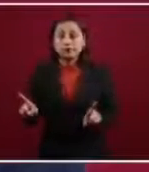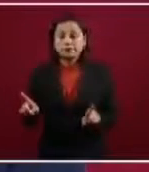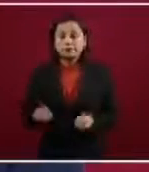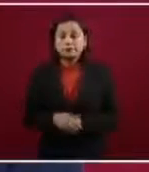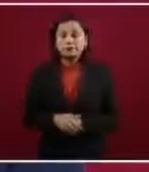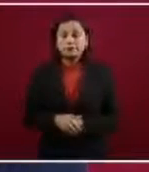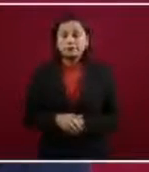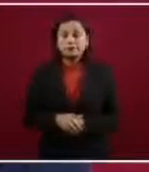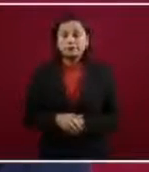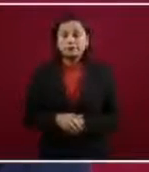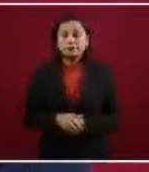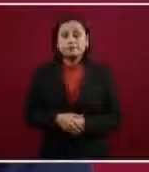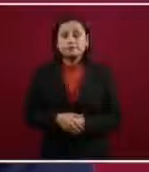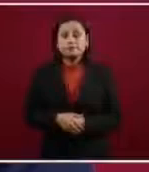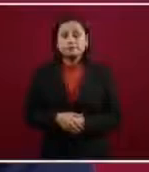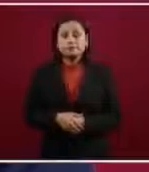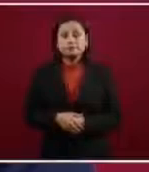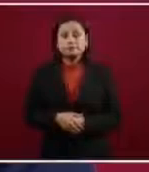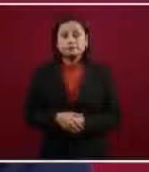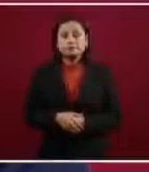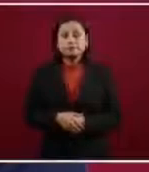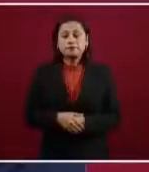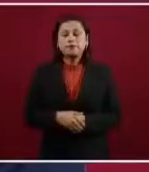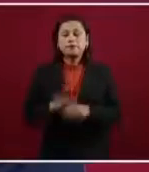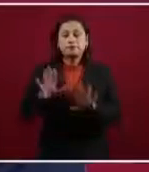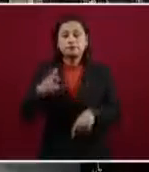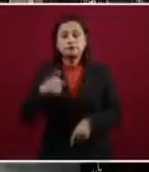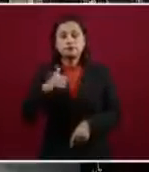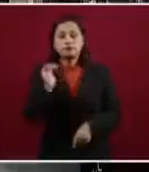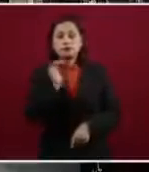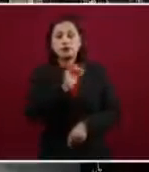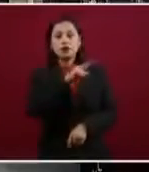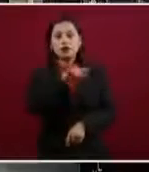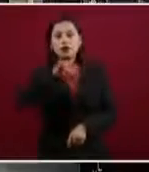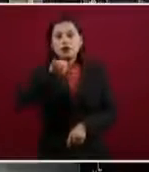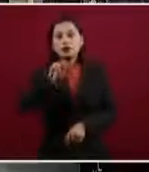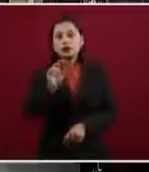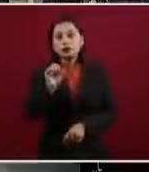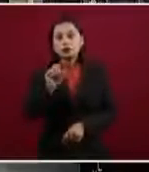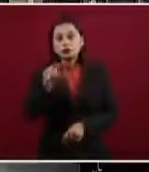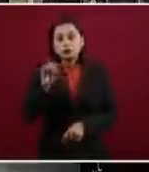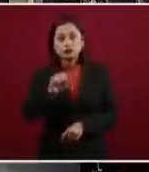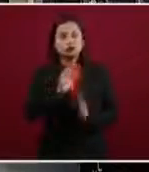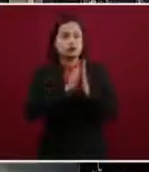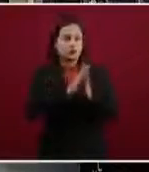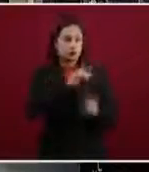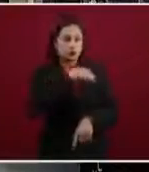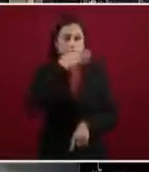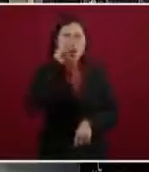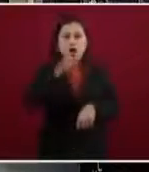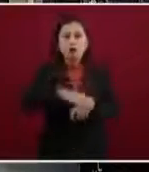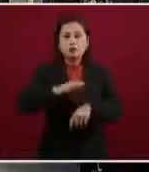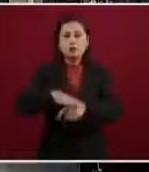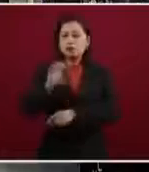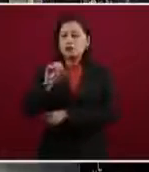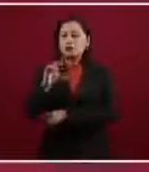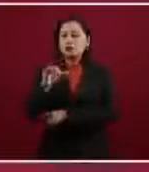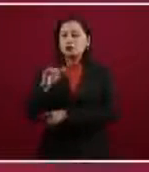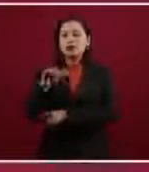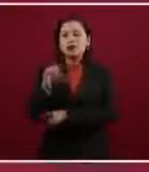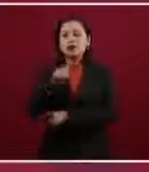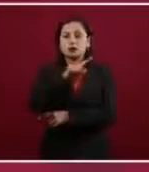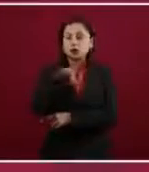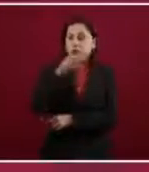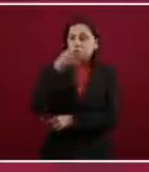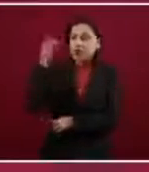Entonces, con Jesús, que Alejandro Encinas hable con el fiscal